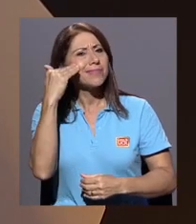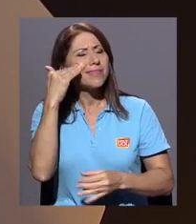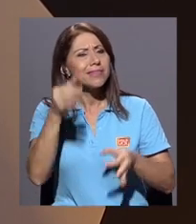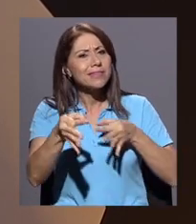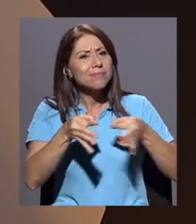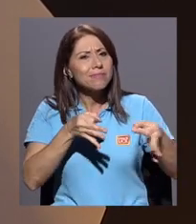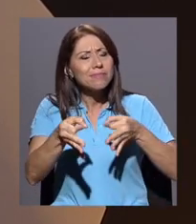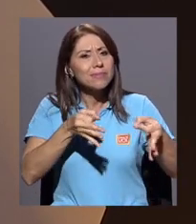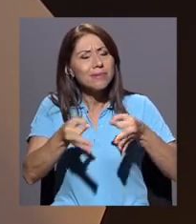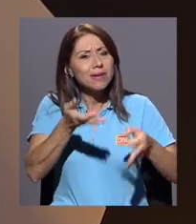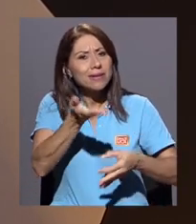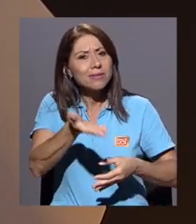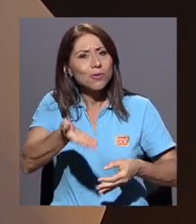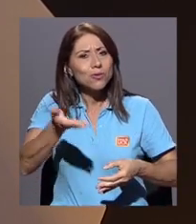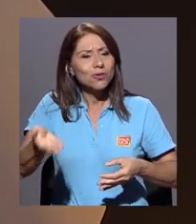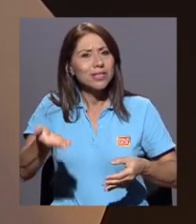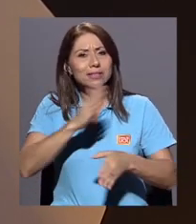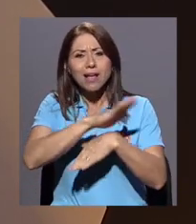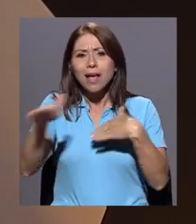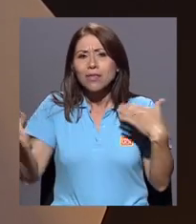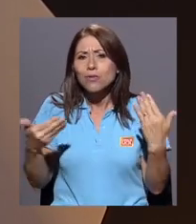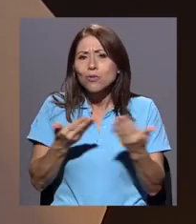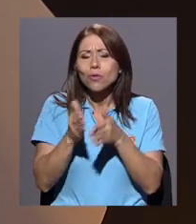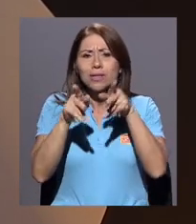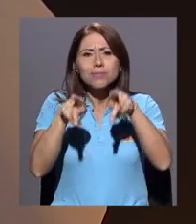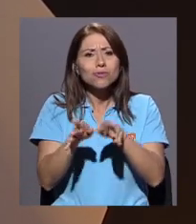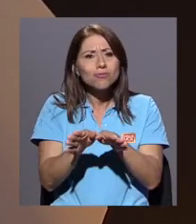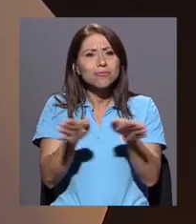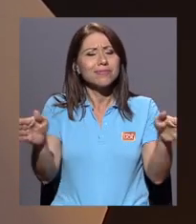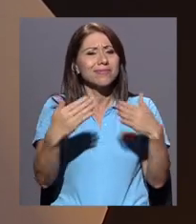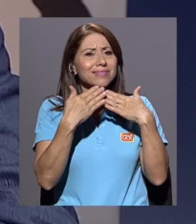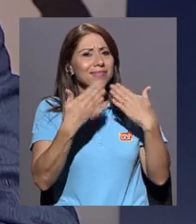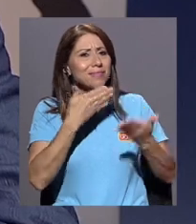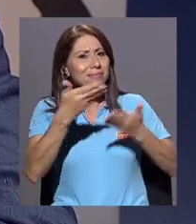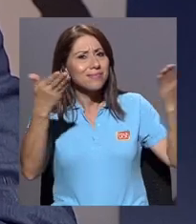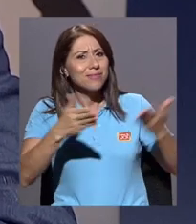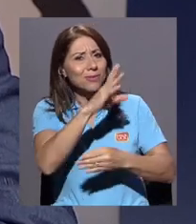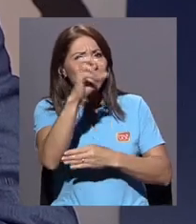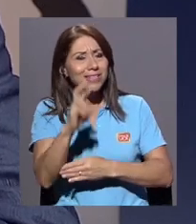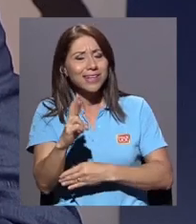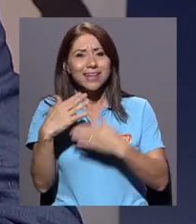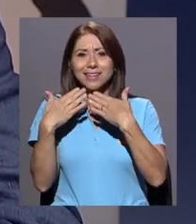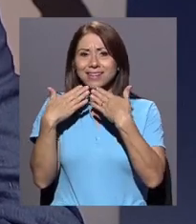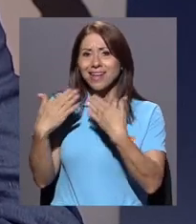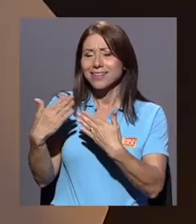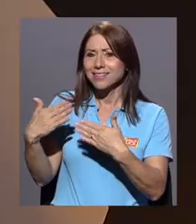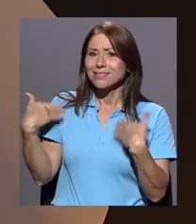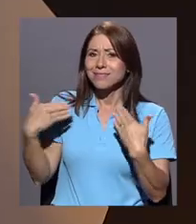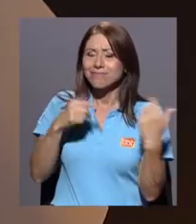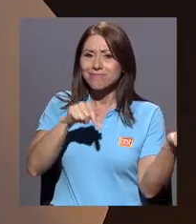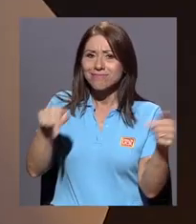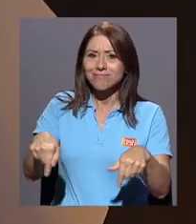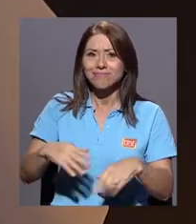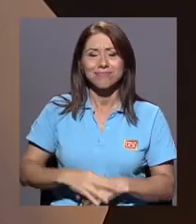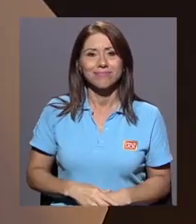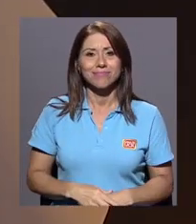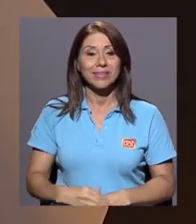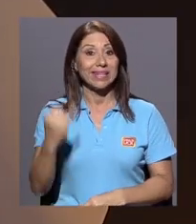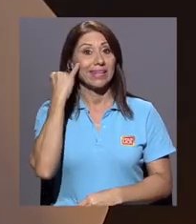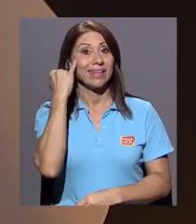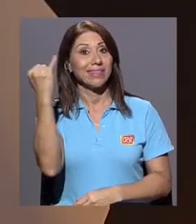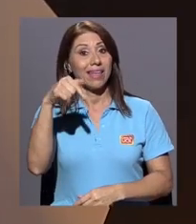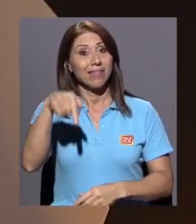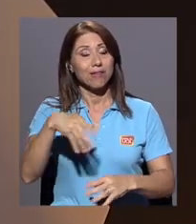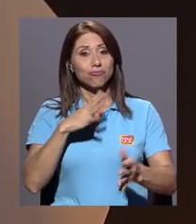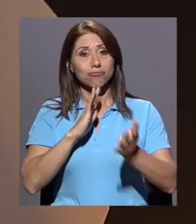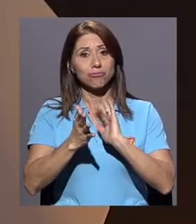las cosas a todas las audiencias, y eso se agradece. Bienvenido a Costa Rica. Muchas gracias, un placer estar aquí. La idea de